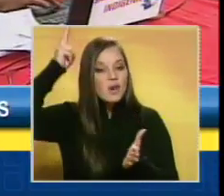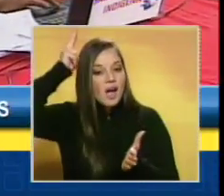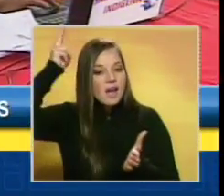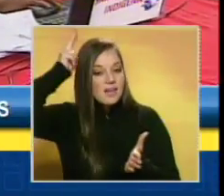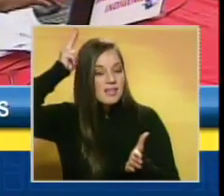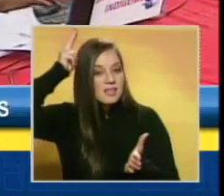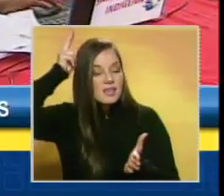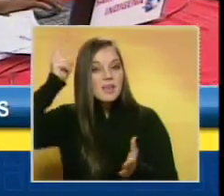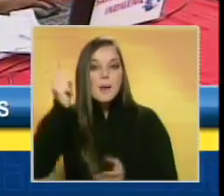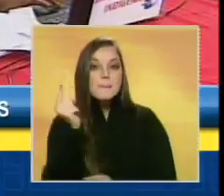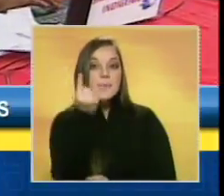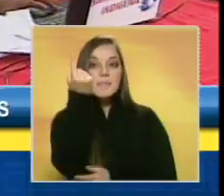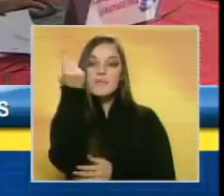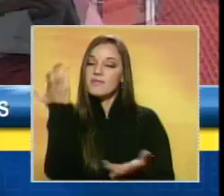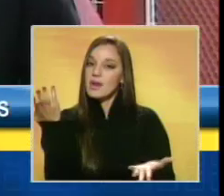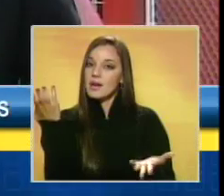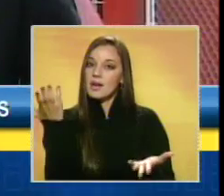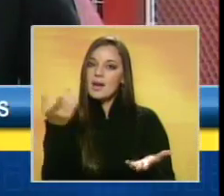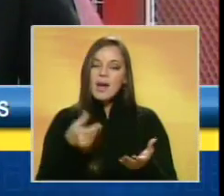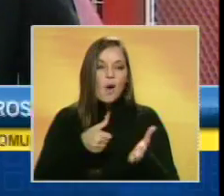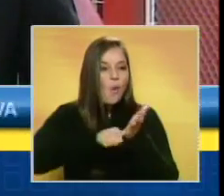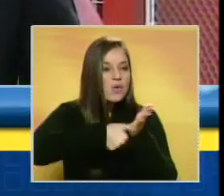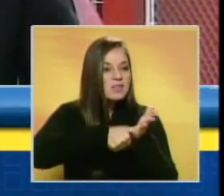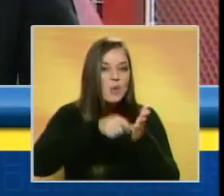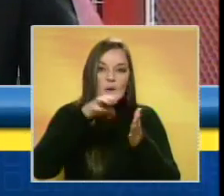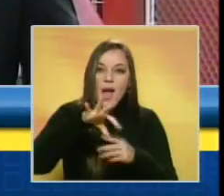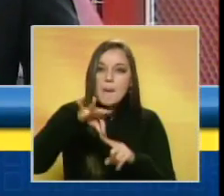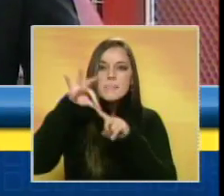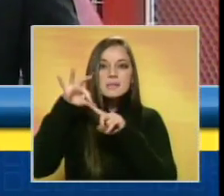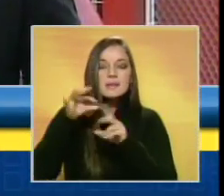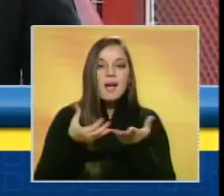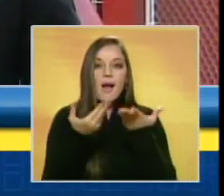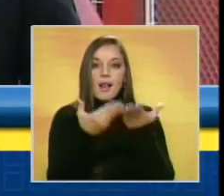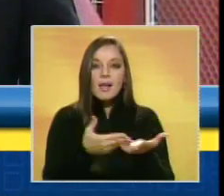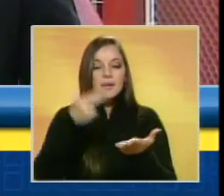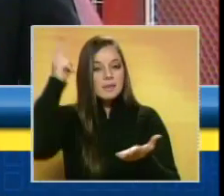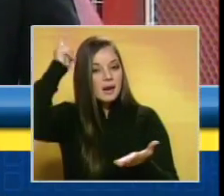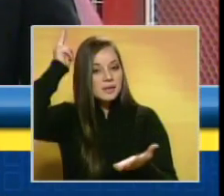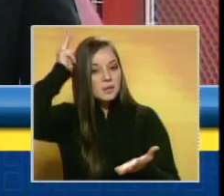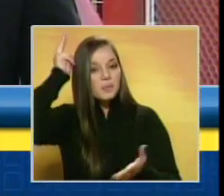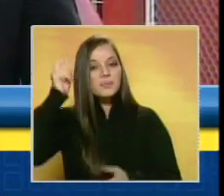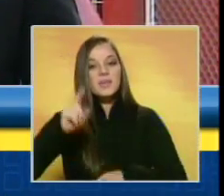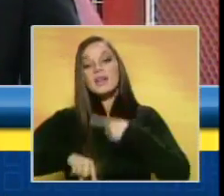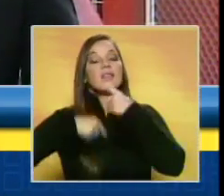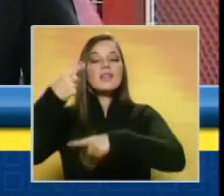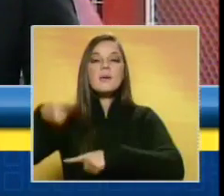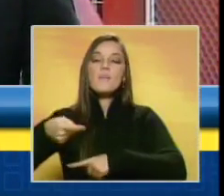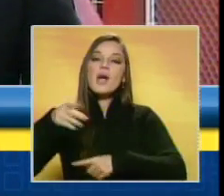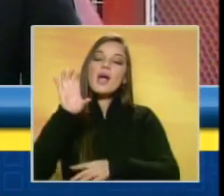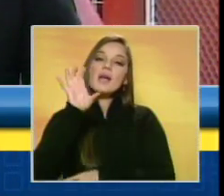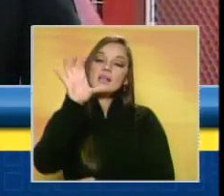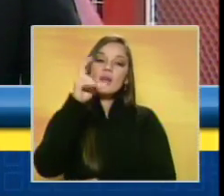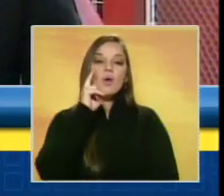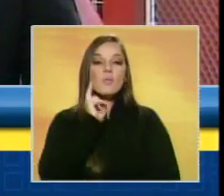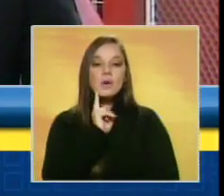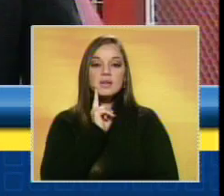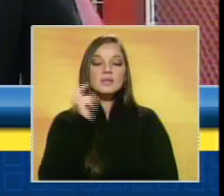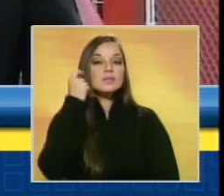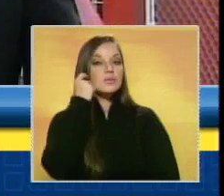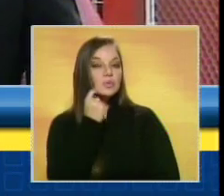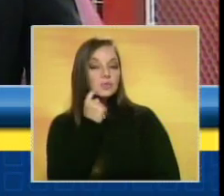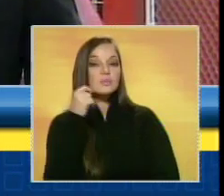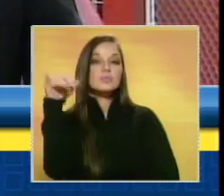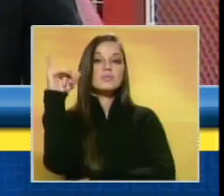Las autoridades informaron que el SAIME comunal extenderá este tipo de jornada especial de cedulación en los próximos días a los estados Bolívar, Sucre, Yaracuy y